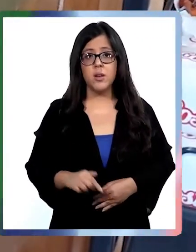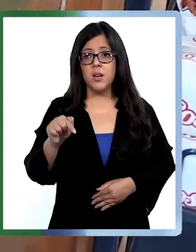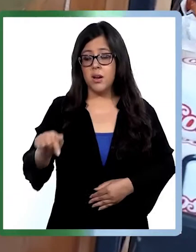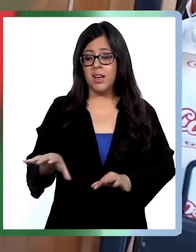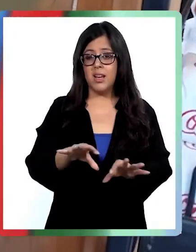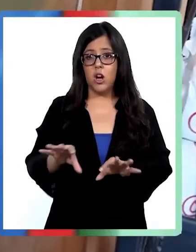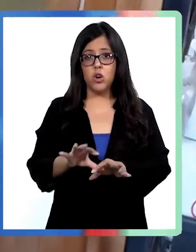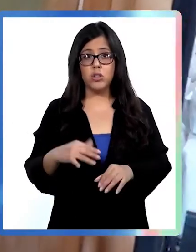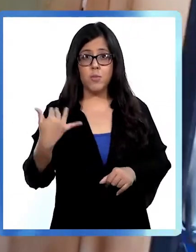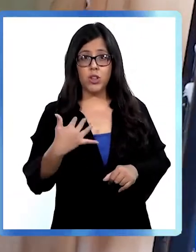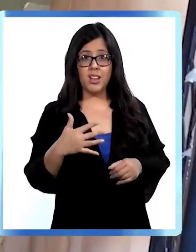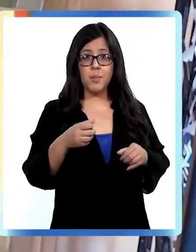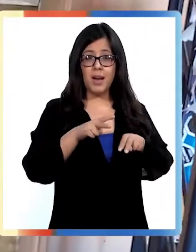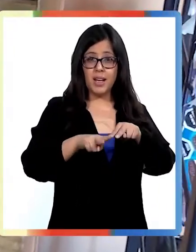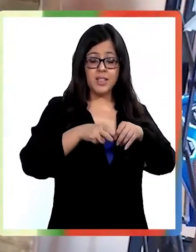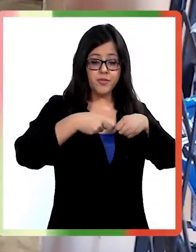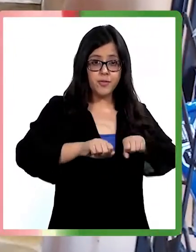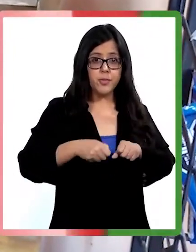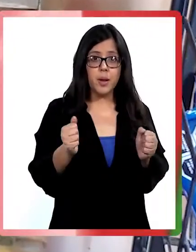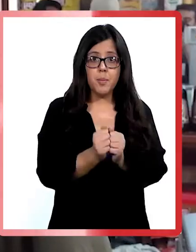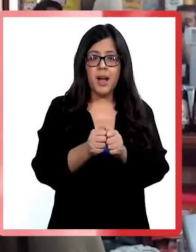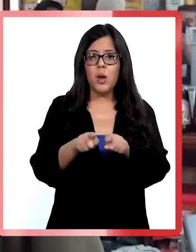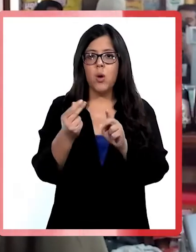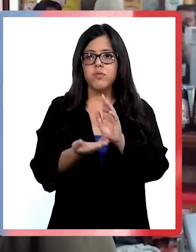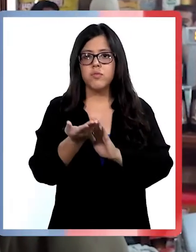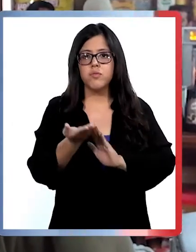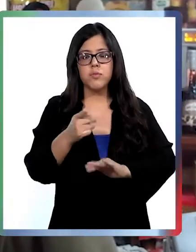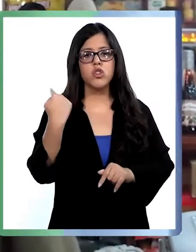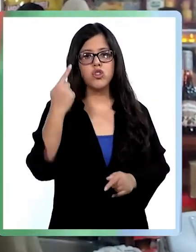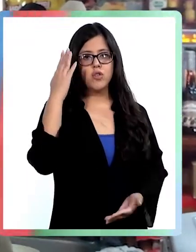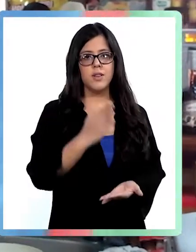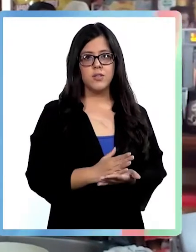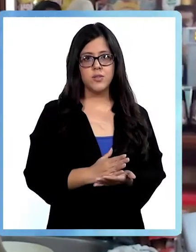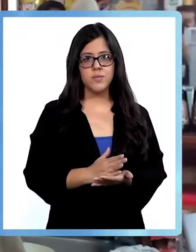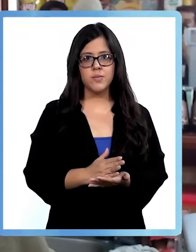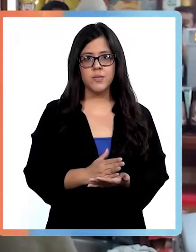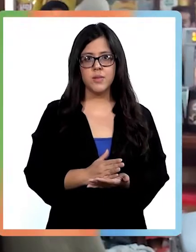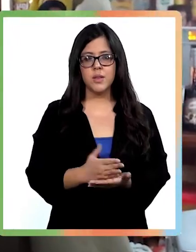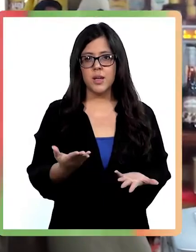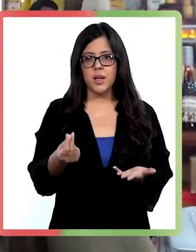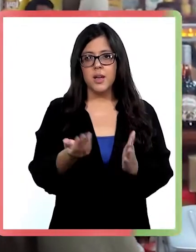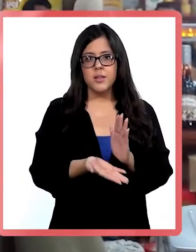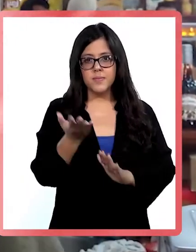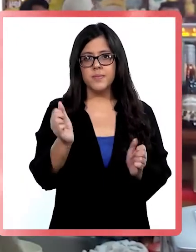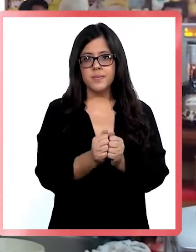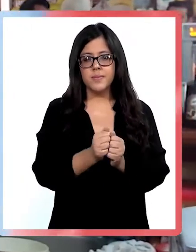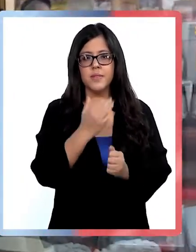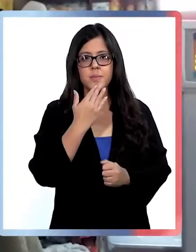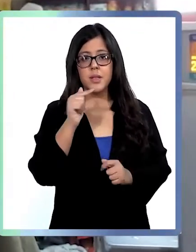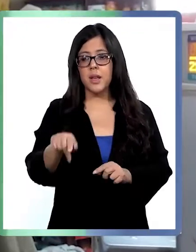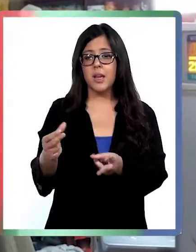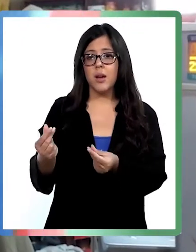La materia prima se está inflando y por ende nosotros nos vemos obligados a subir el precio de